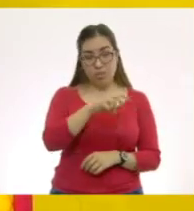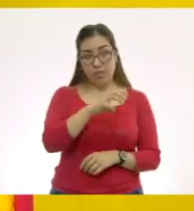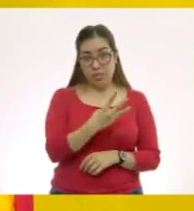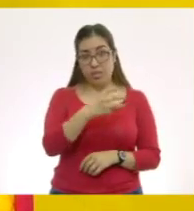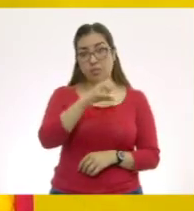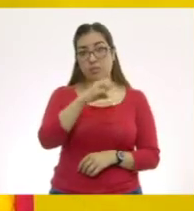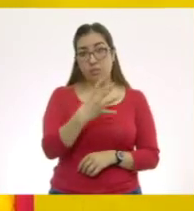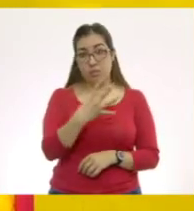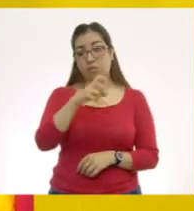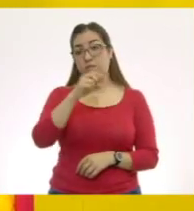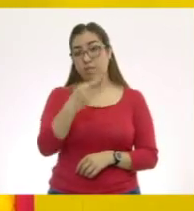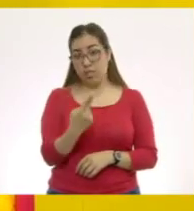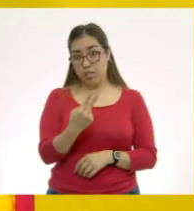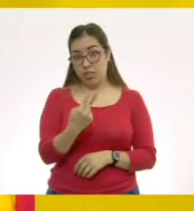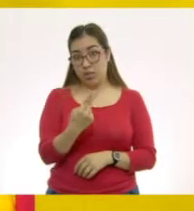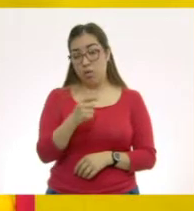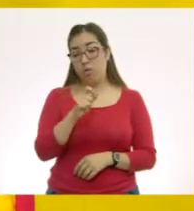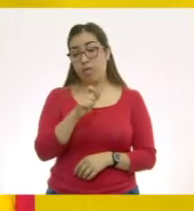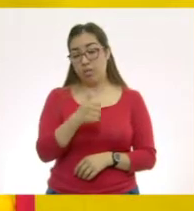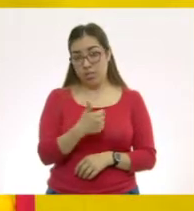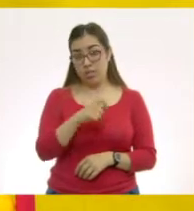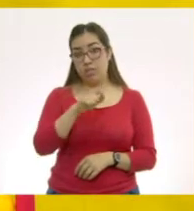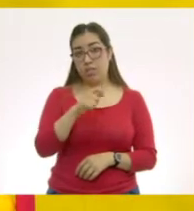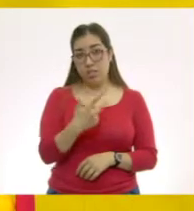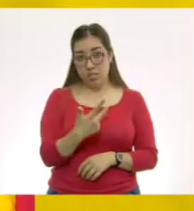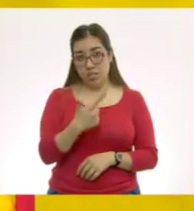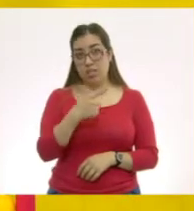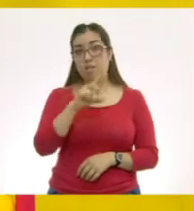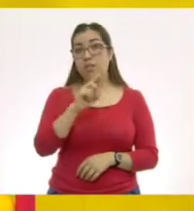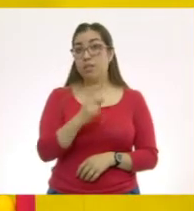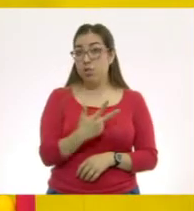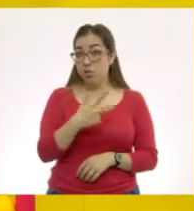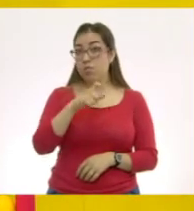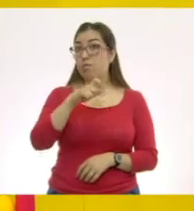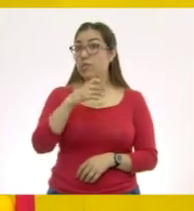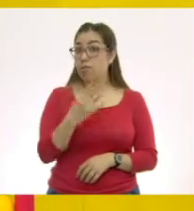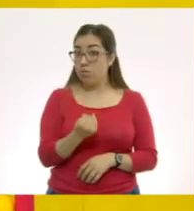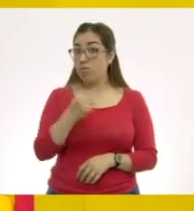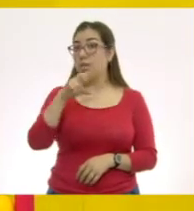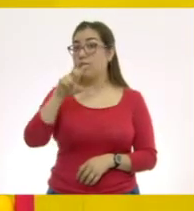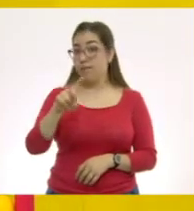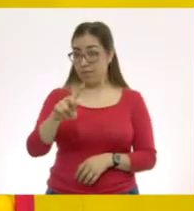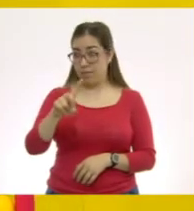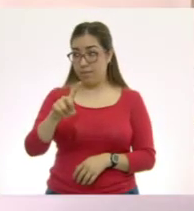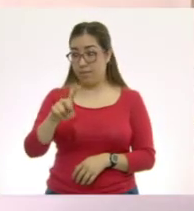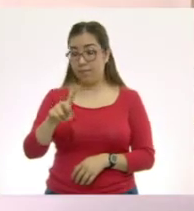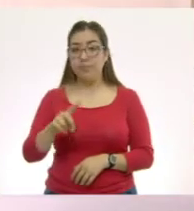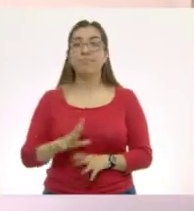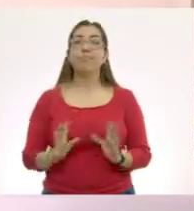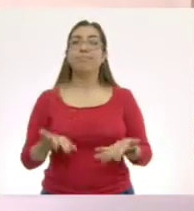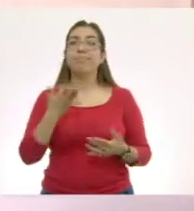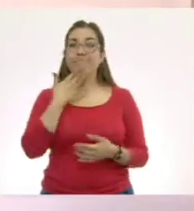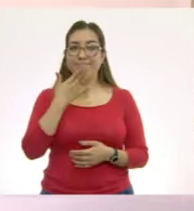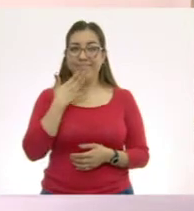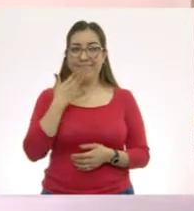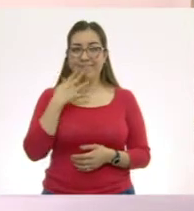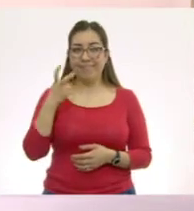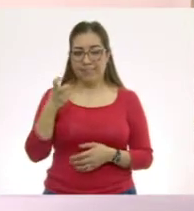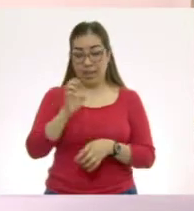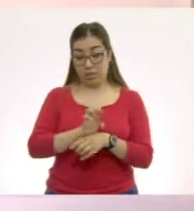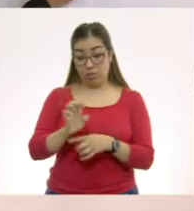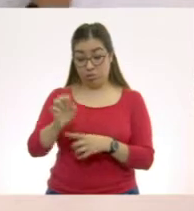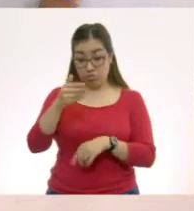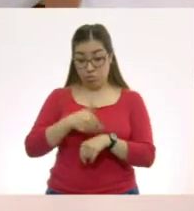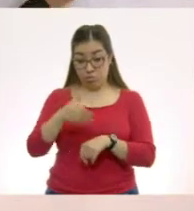24, 25, aquí vamos. 26, 27, 28, 29 y 30. Muy bien, entonces es el número